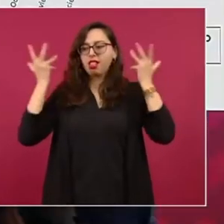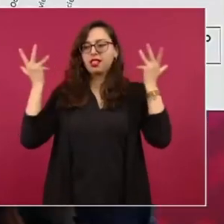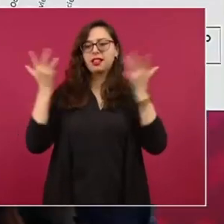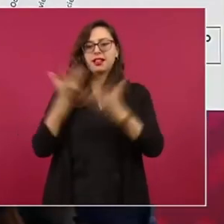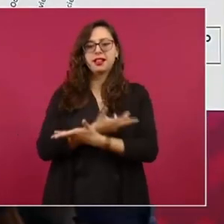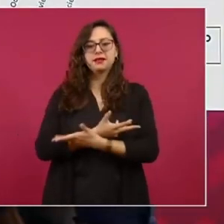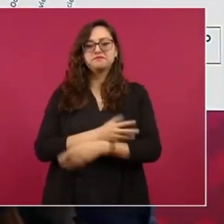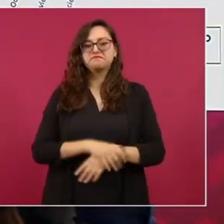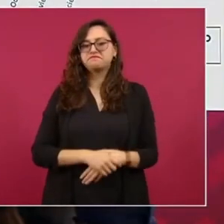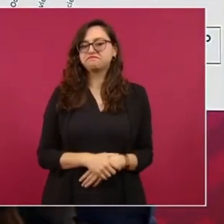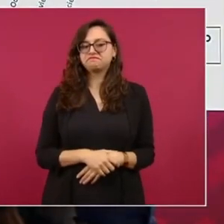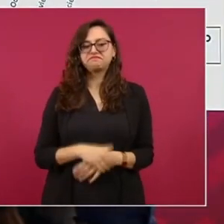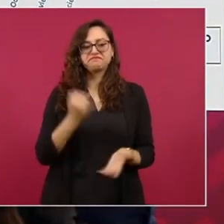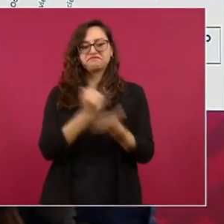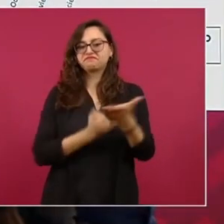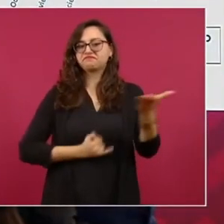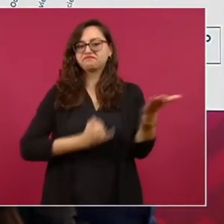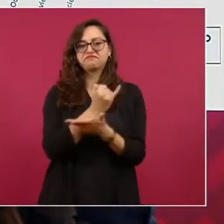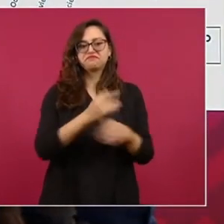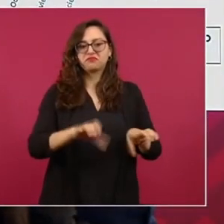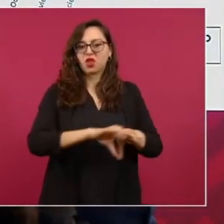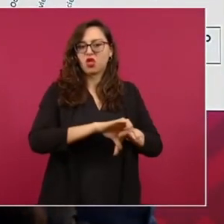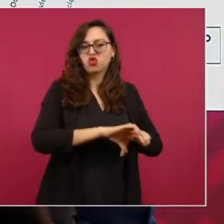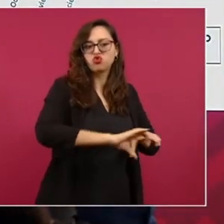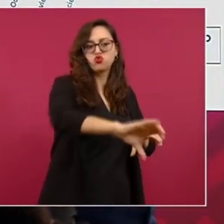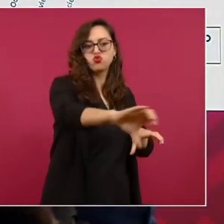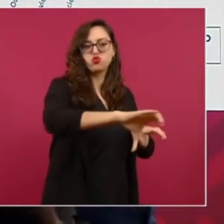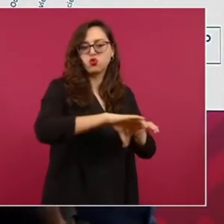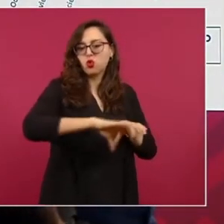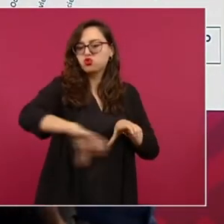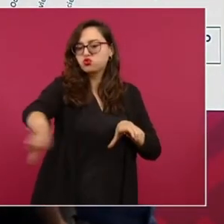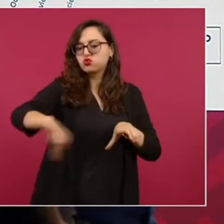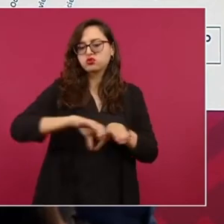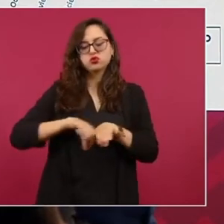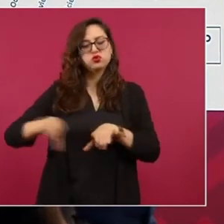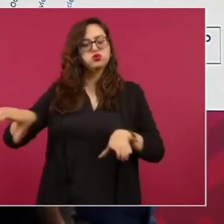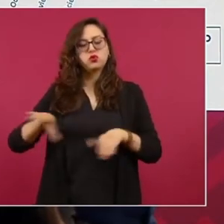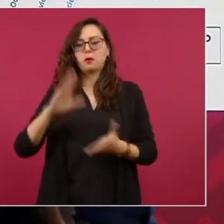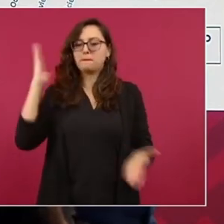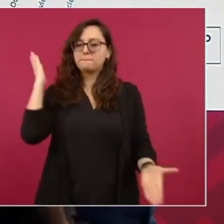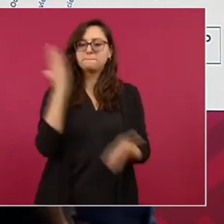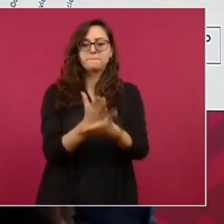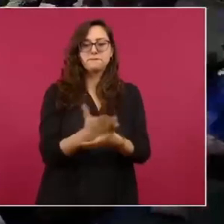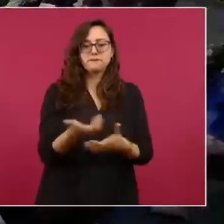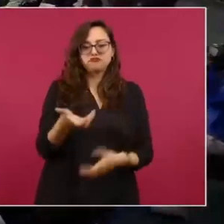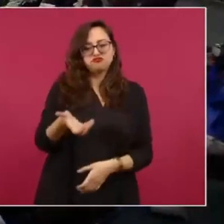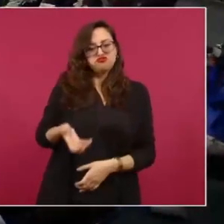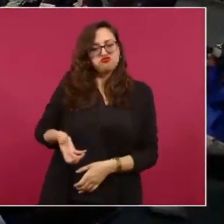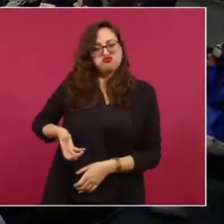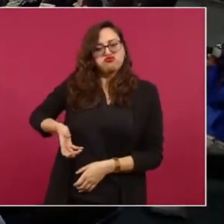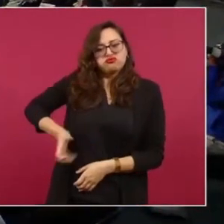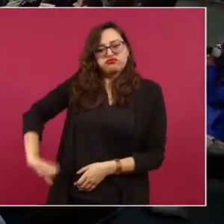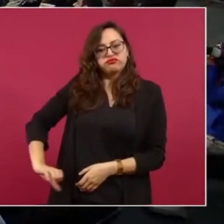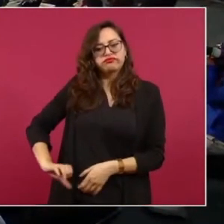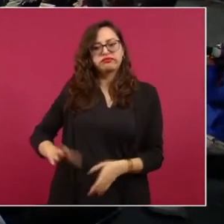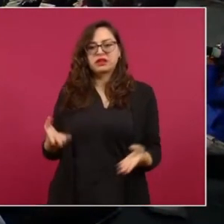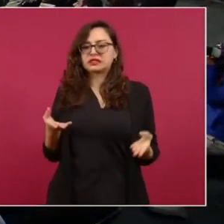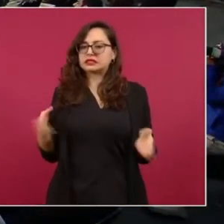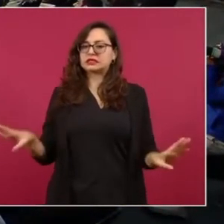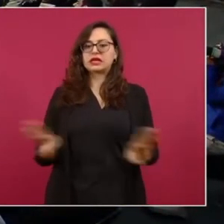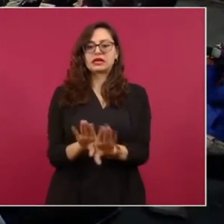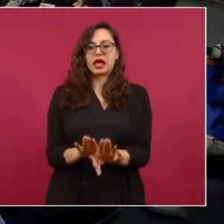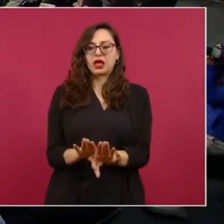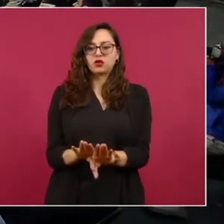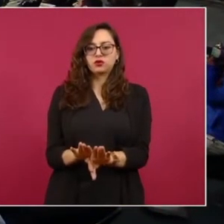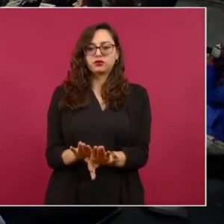con el apoyo de la defensa y de Marina, porque se robaban también gasolina